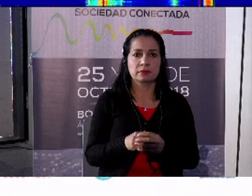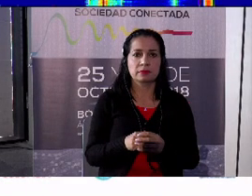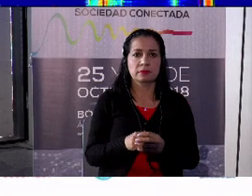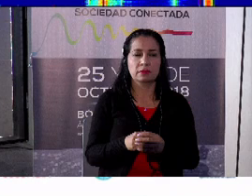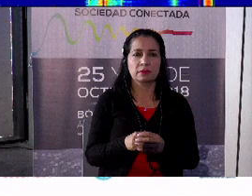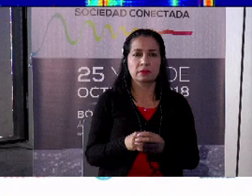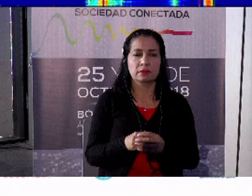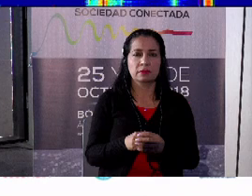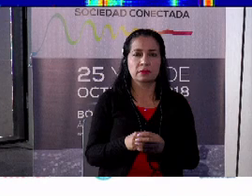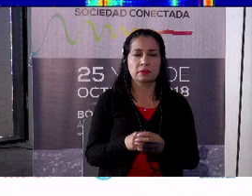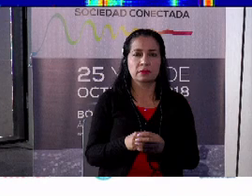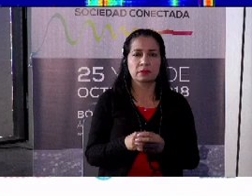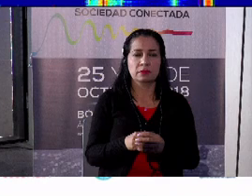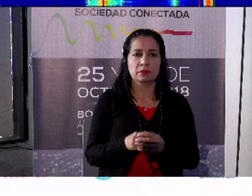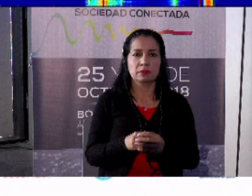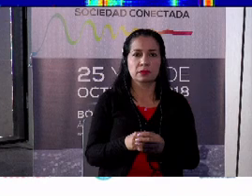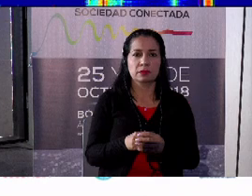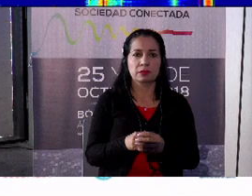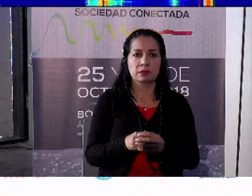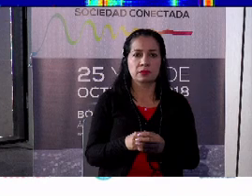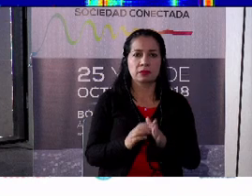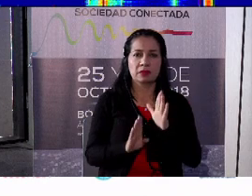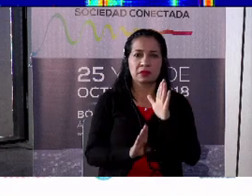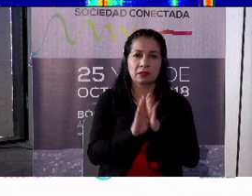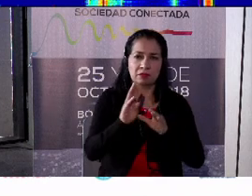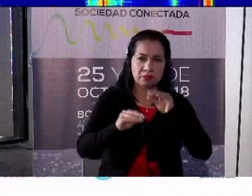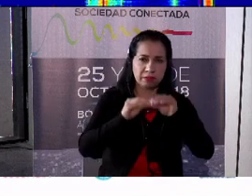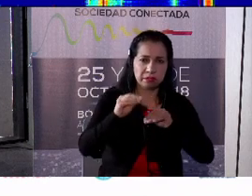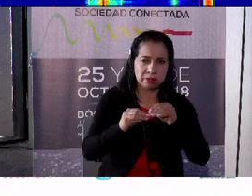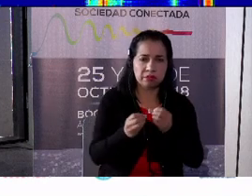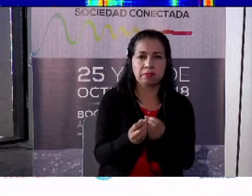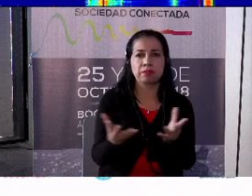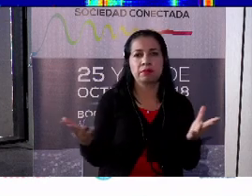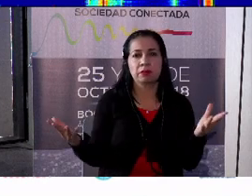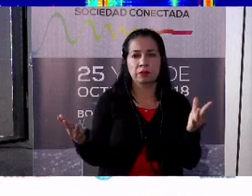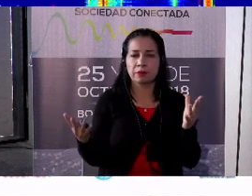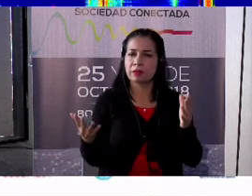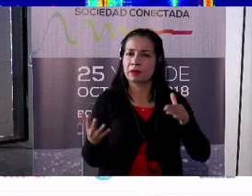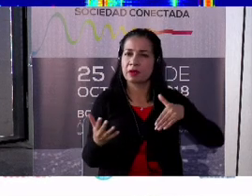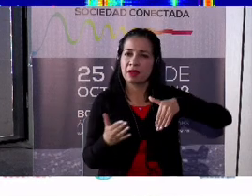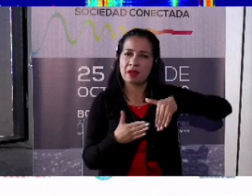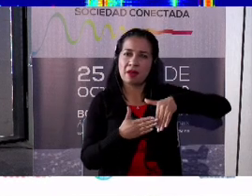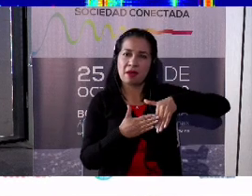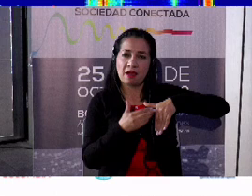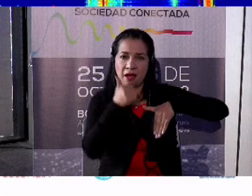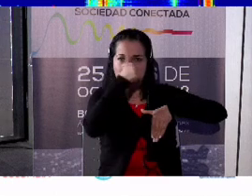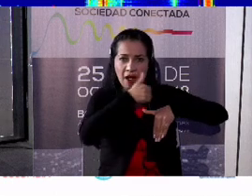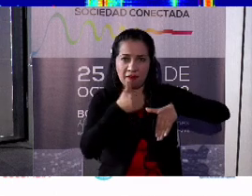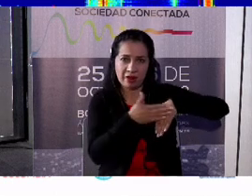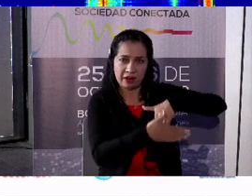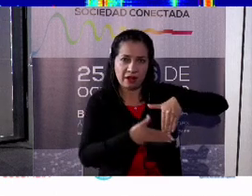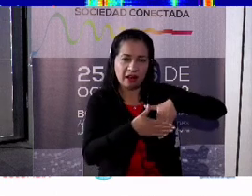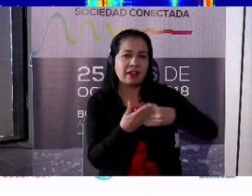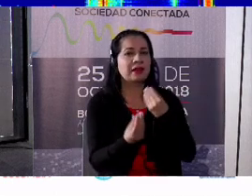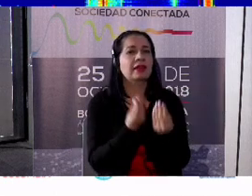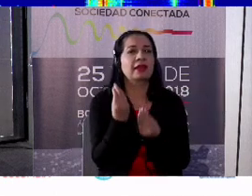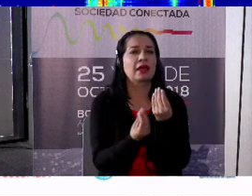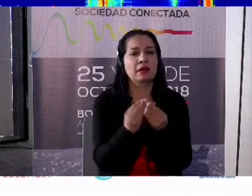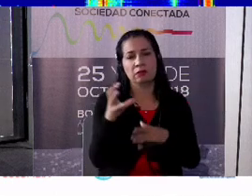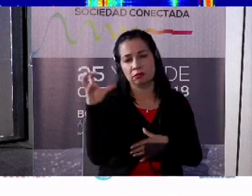muchos desarrollos últimamente qué hicimos en suráfrica cuando nos dimos cuenta que los servicios